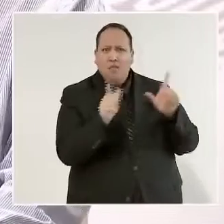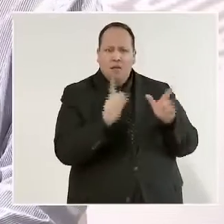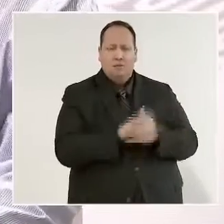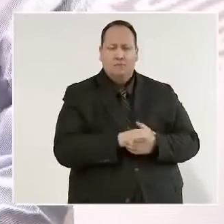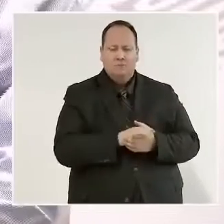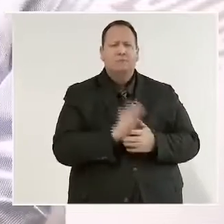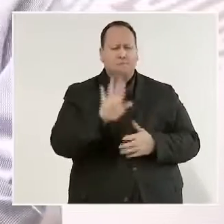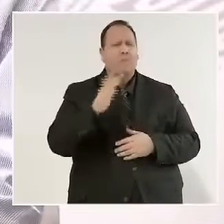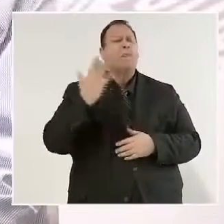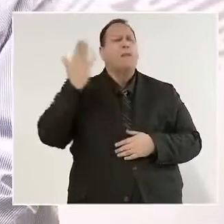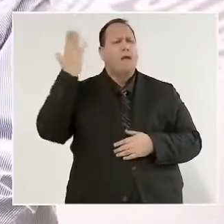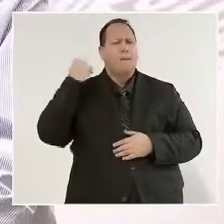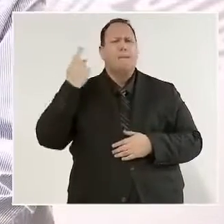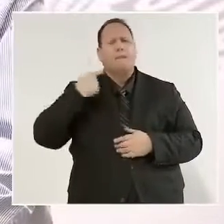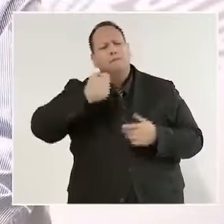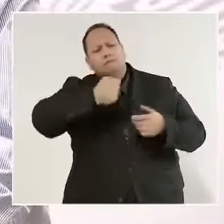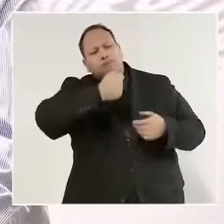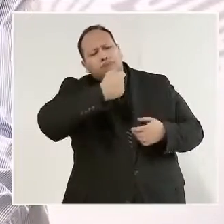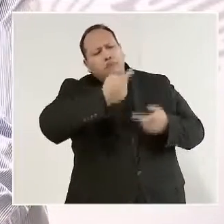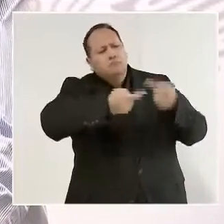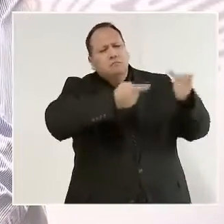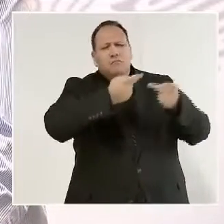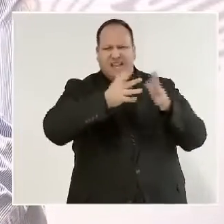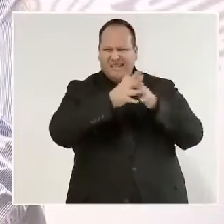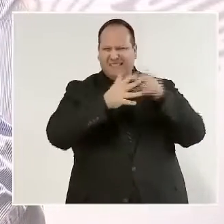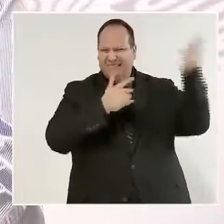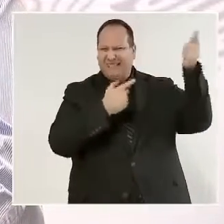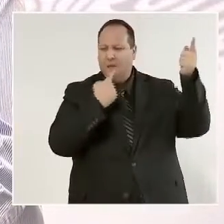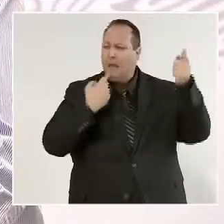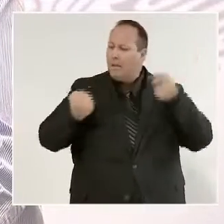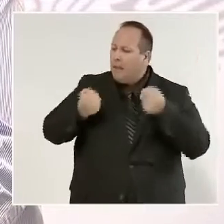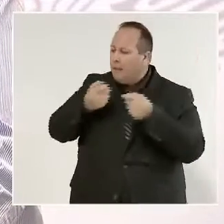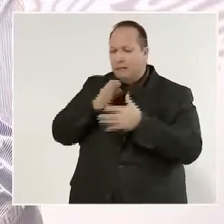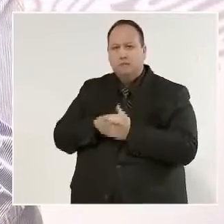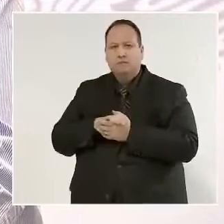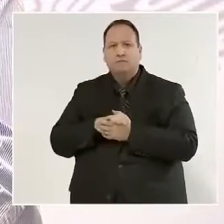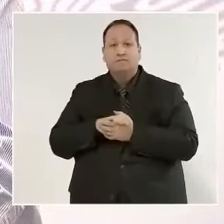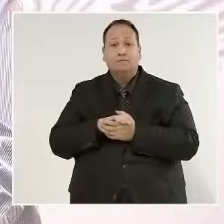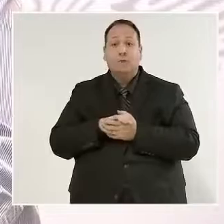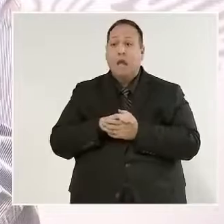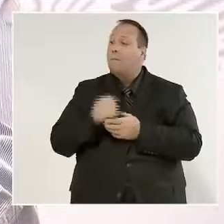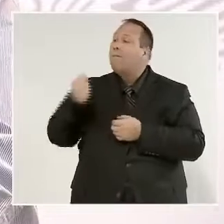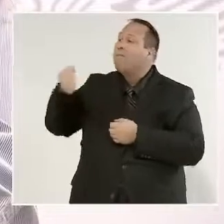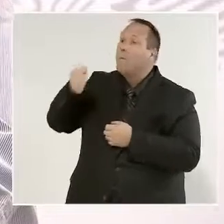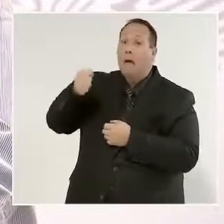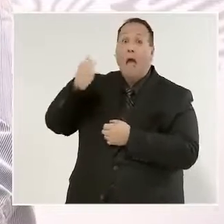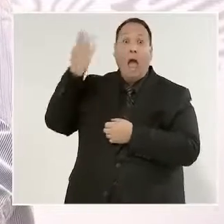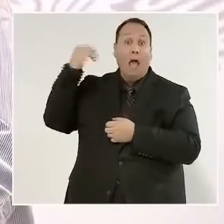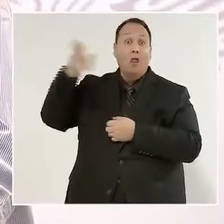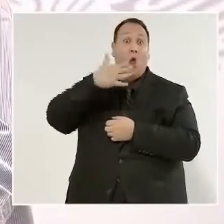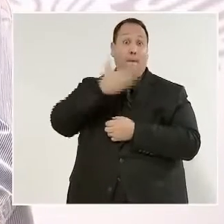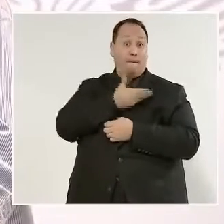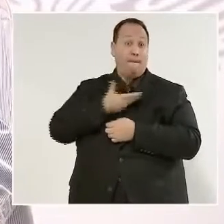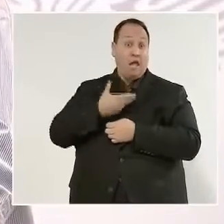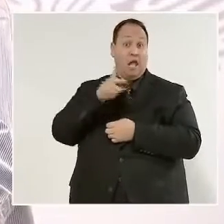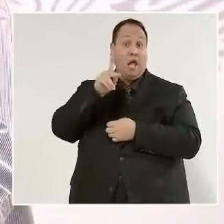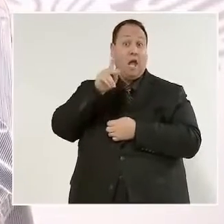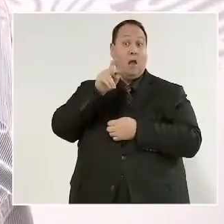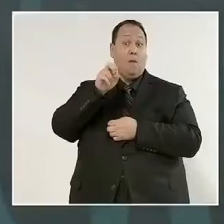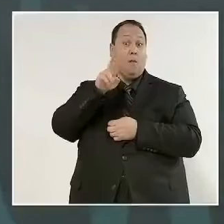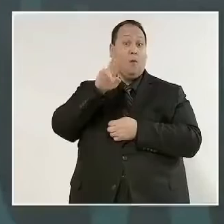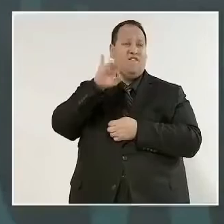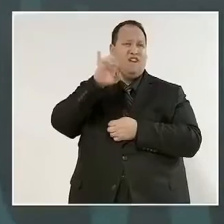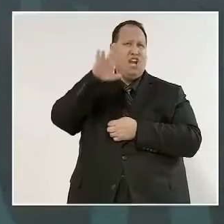Una ocasión, un periodista estadounidense le hizo una entrevista a Porfirio Díaz. Ya